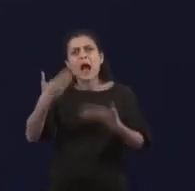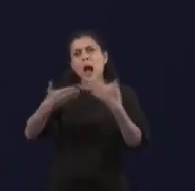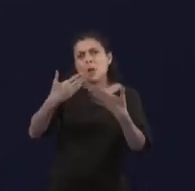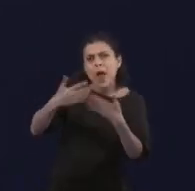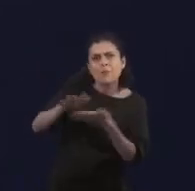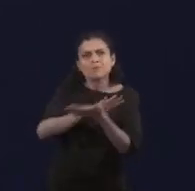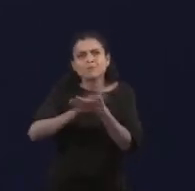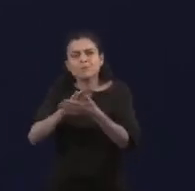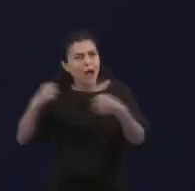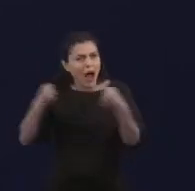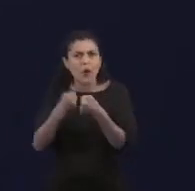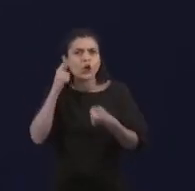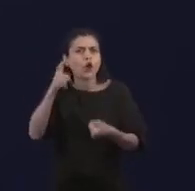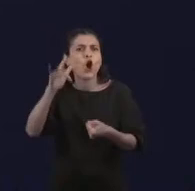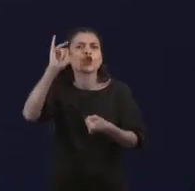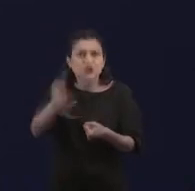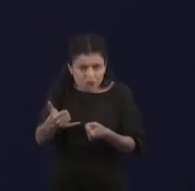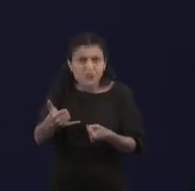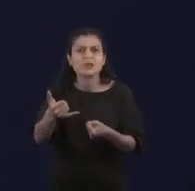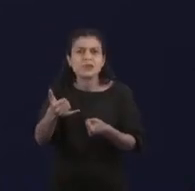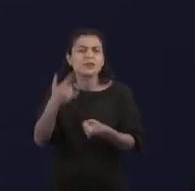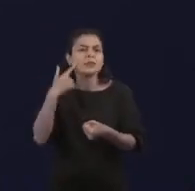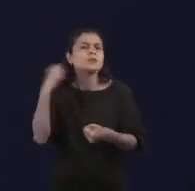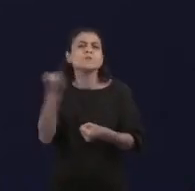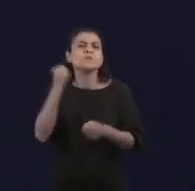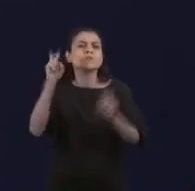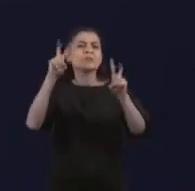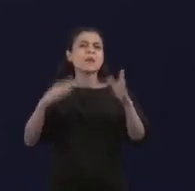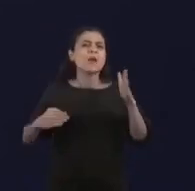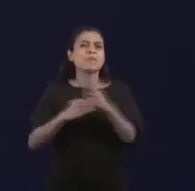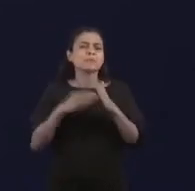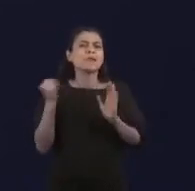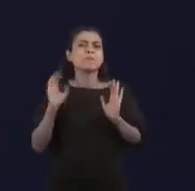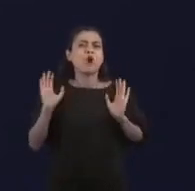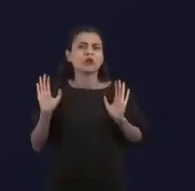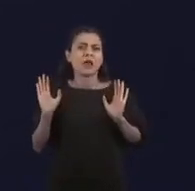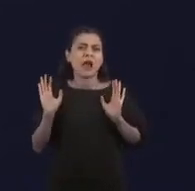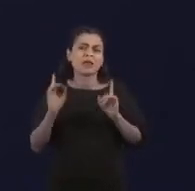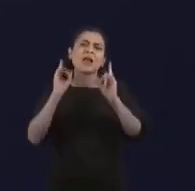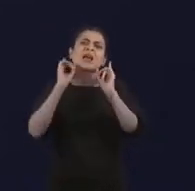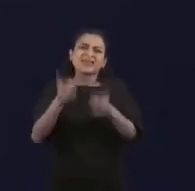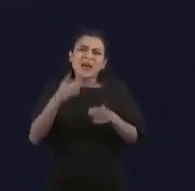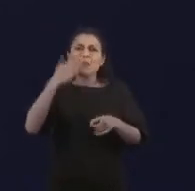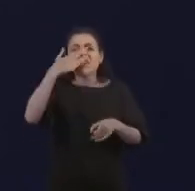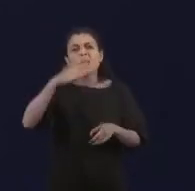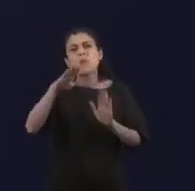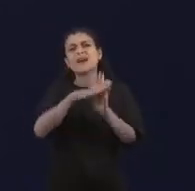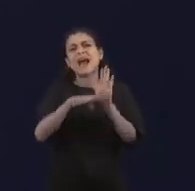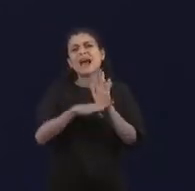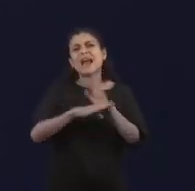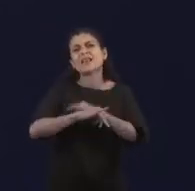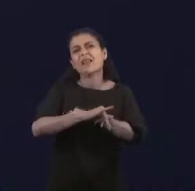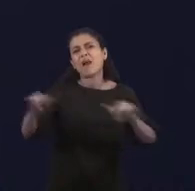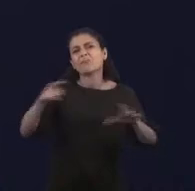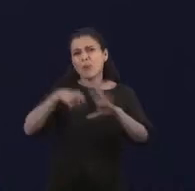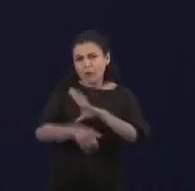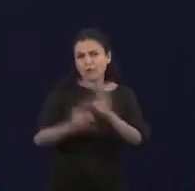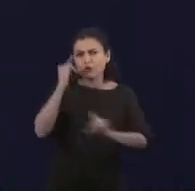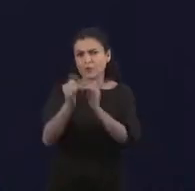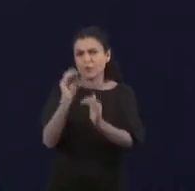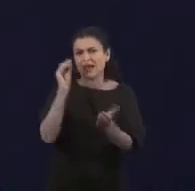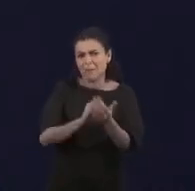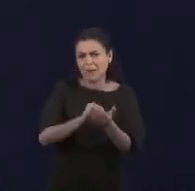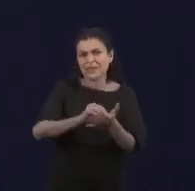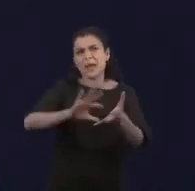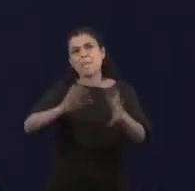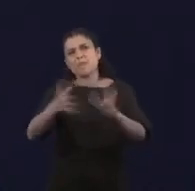Buenos Aires, así que es un tema extremadamente relevante. Entiendo que esto después también les actualizaremos la agenda definitiva, será en torno a las